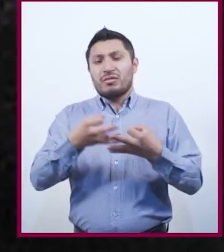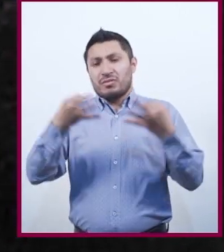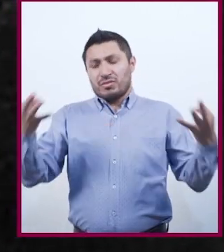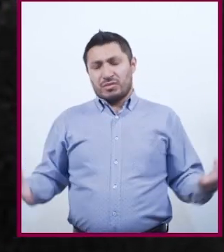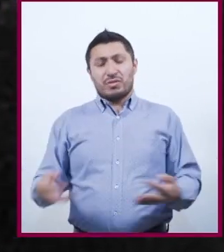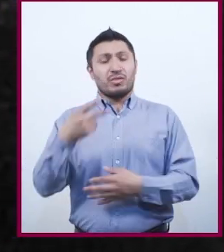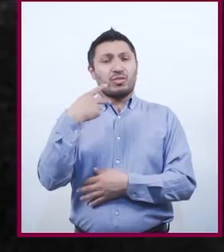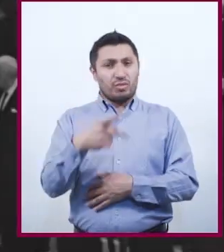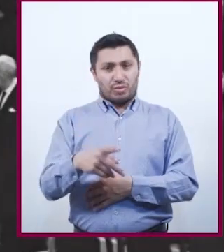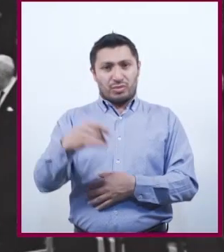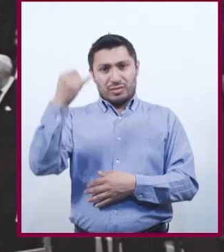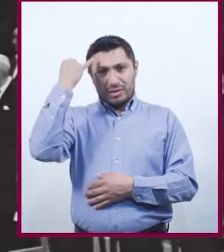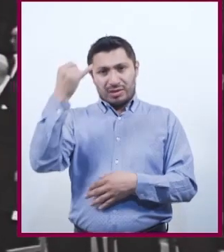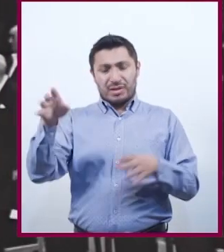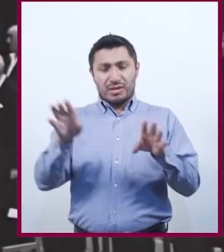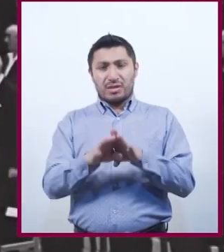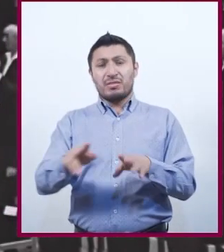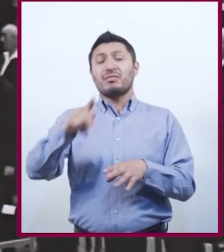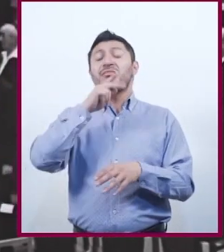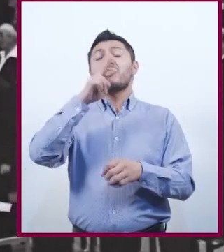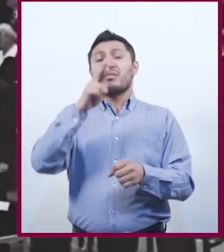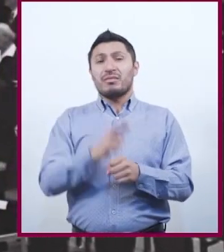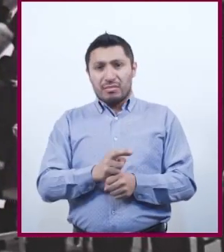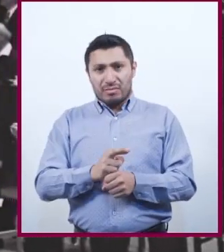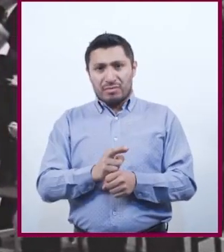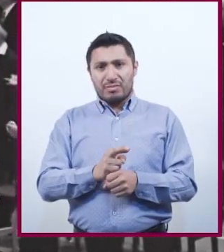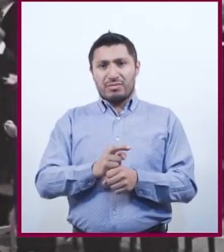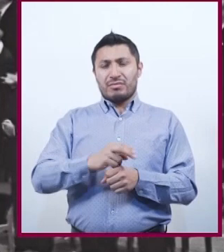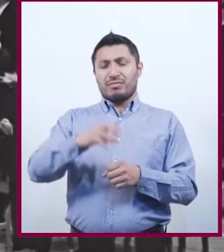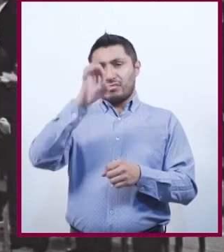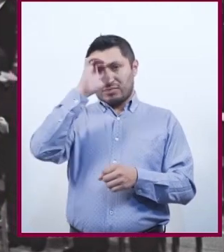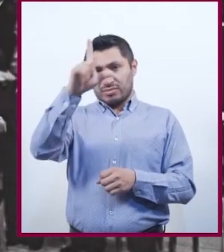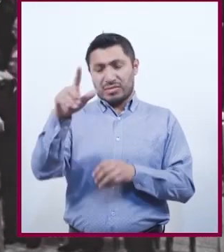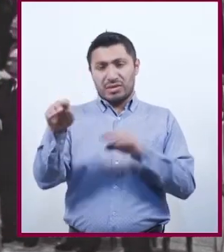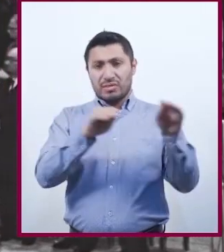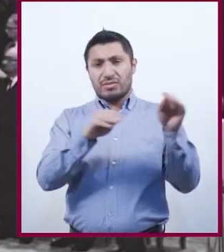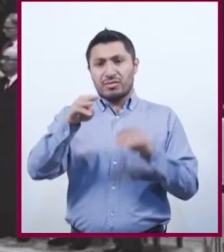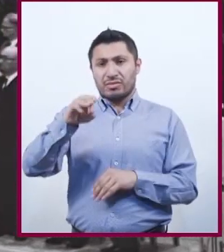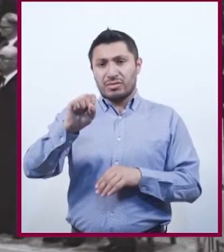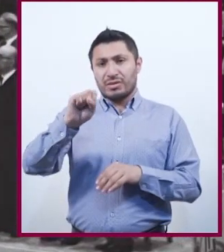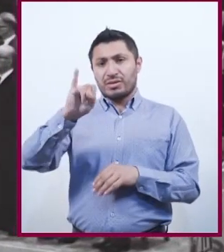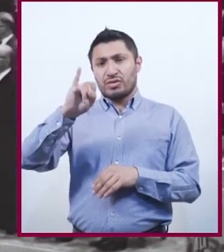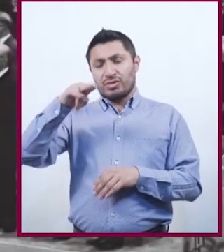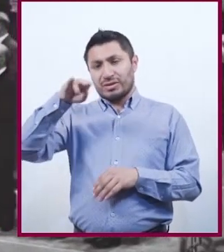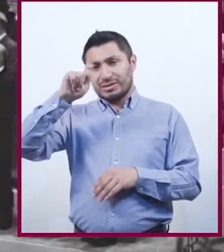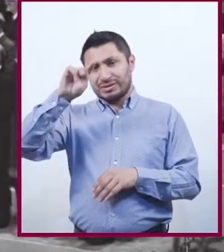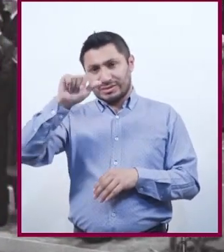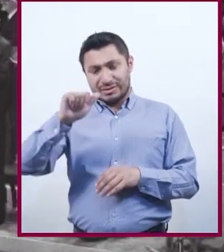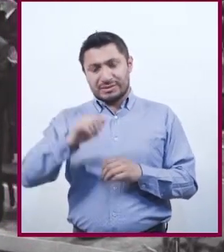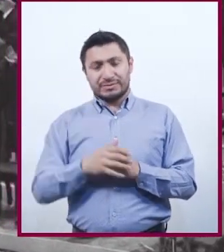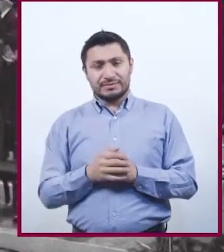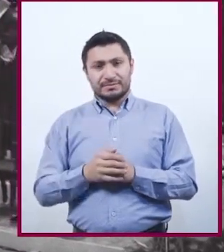con un territorio propio, considerado como el padre espiritual del movimiento sionista.